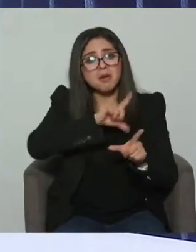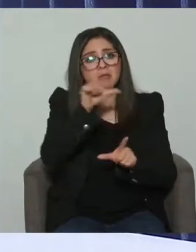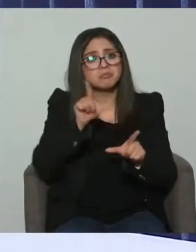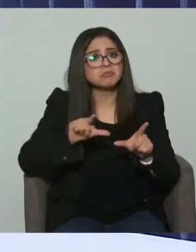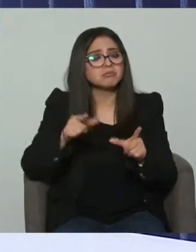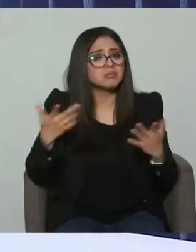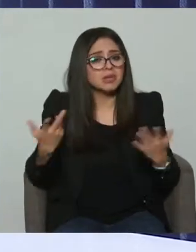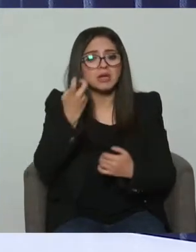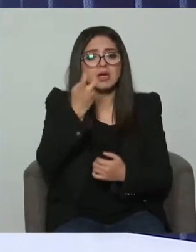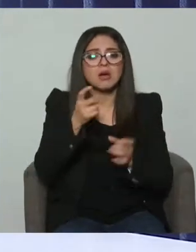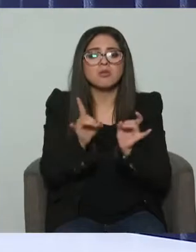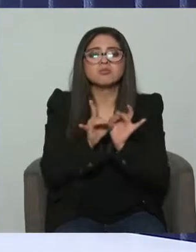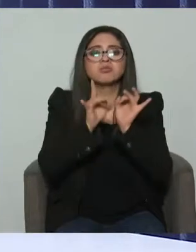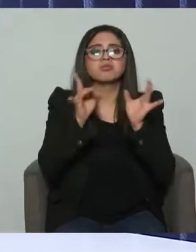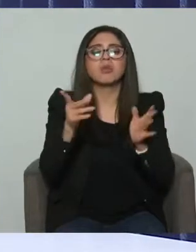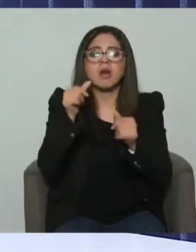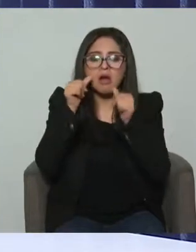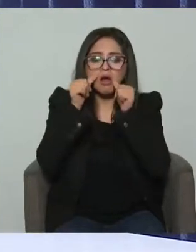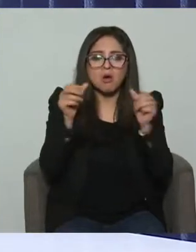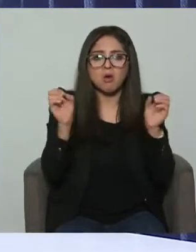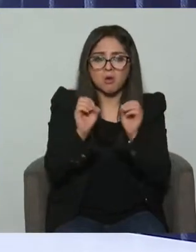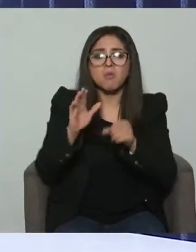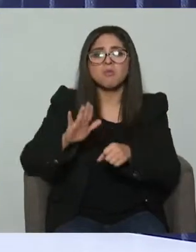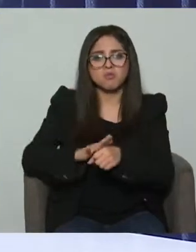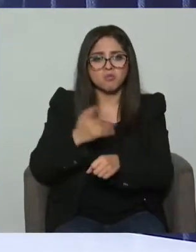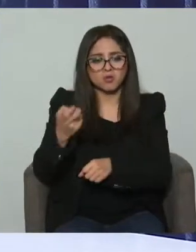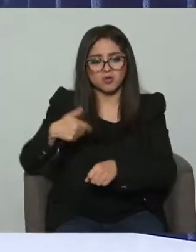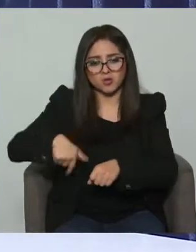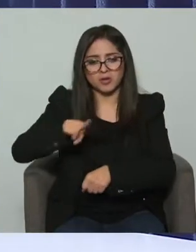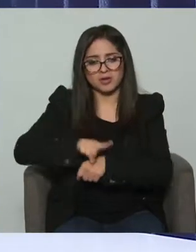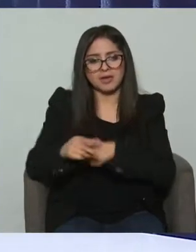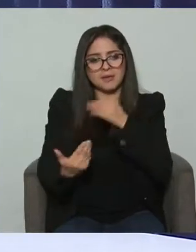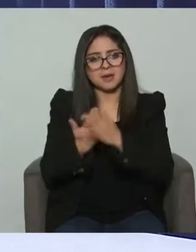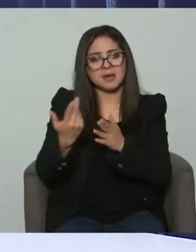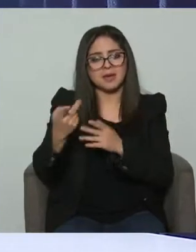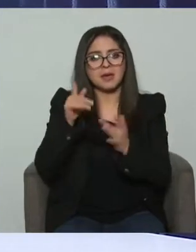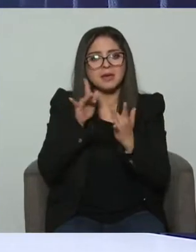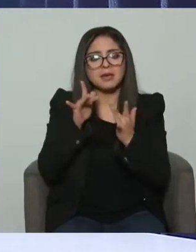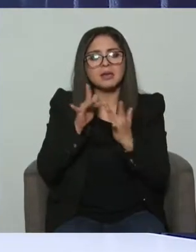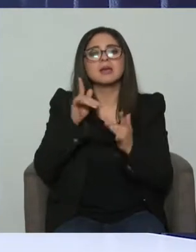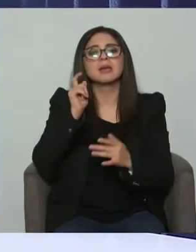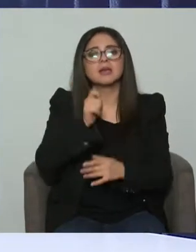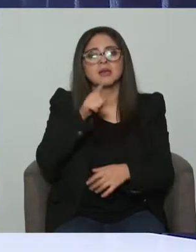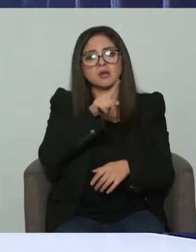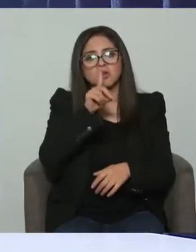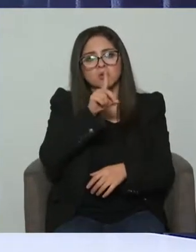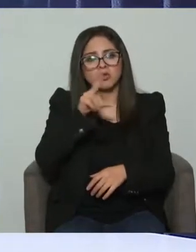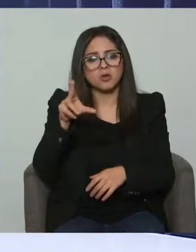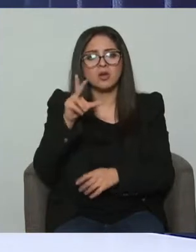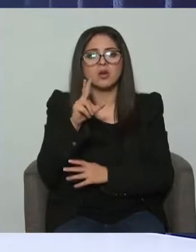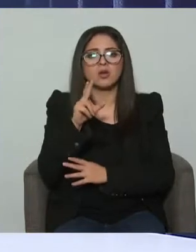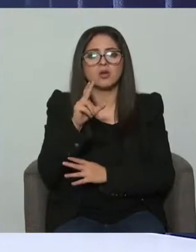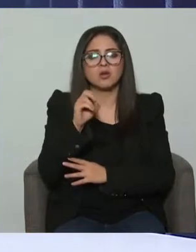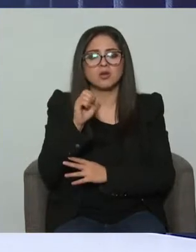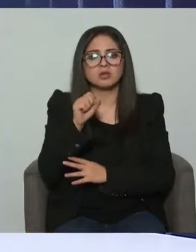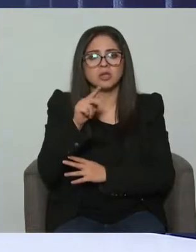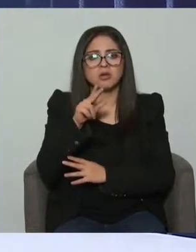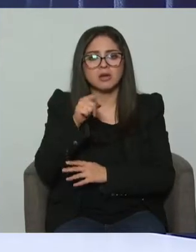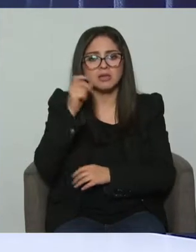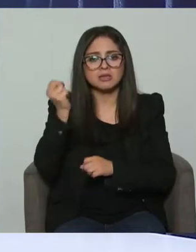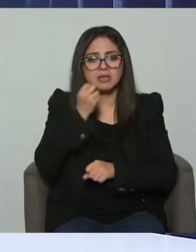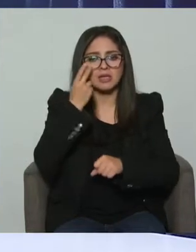eso tenemos precisamente esta mañana, y me da mucho gusto recibirla, vía telefónica a la doctora Rosaura Ruiz Gutiérrez, secretaria